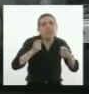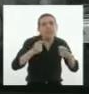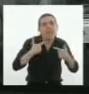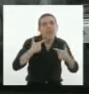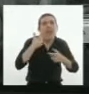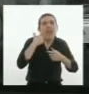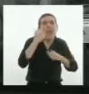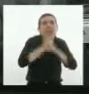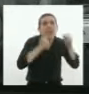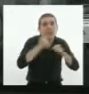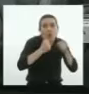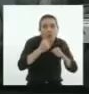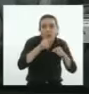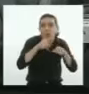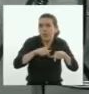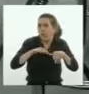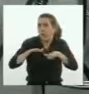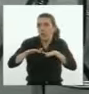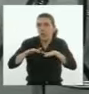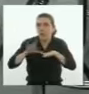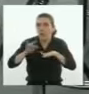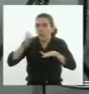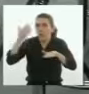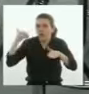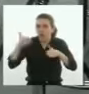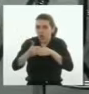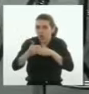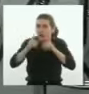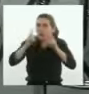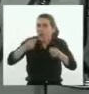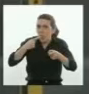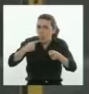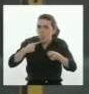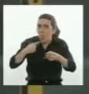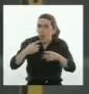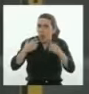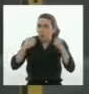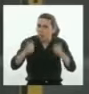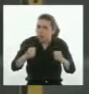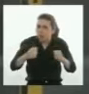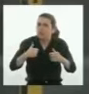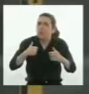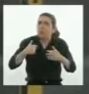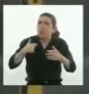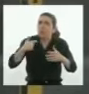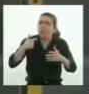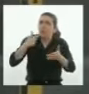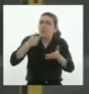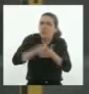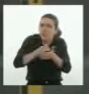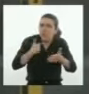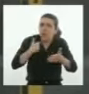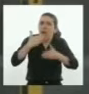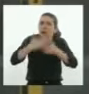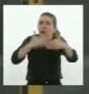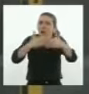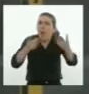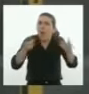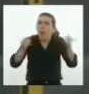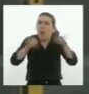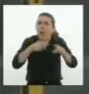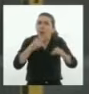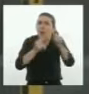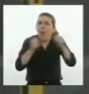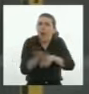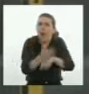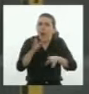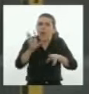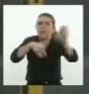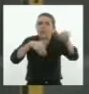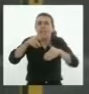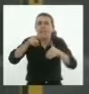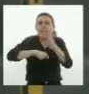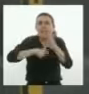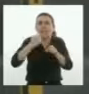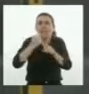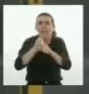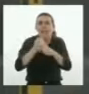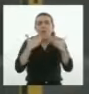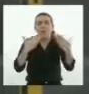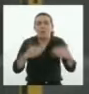difícil siguen apostando por el país por el desarrollo la inversión y la creación de empleo muchas